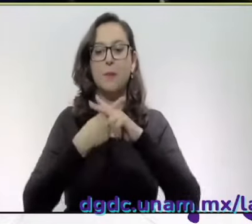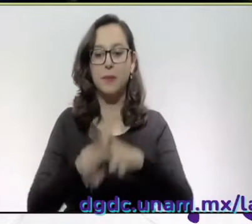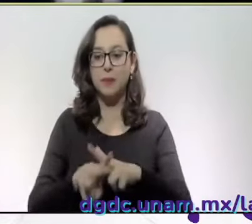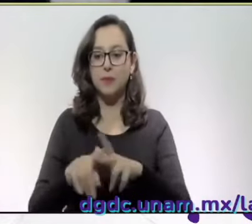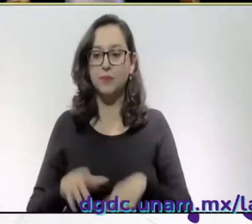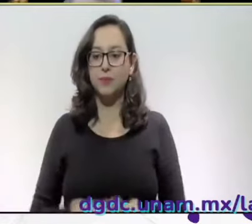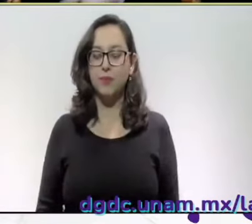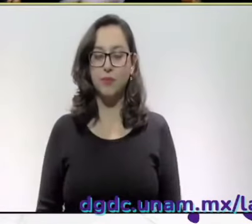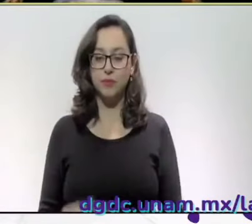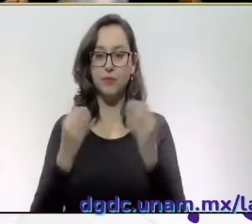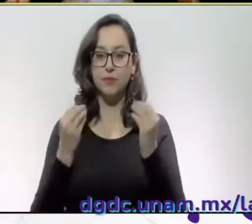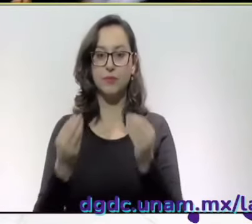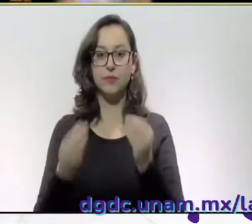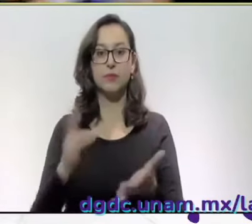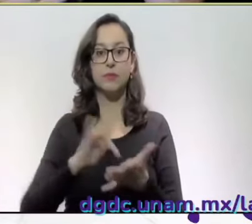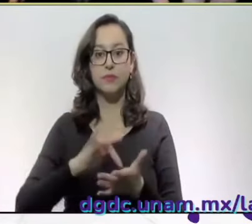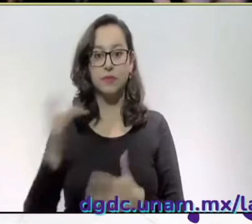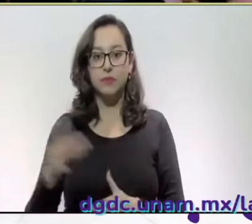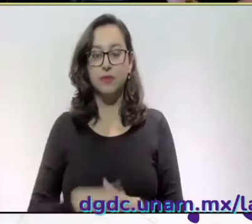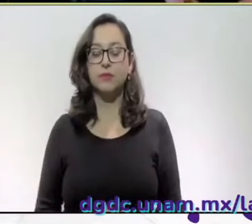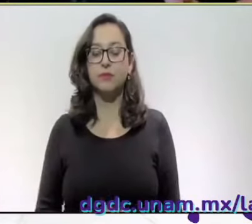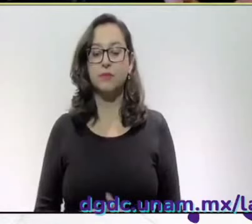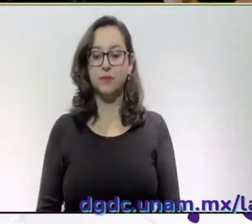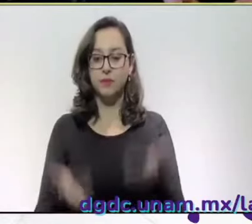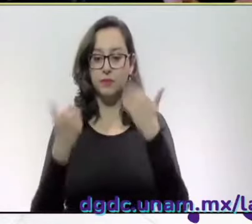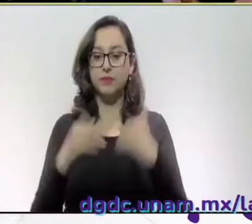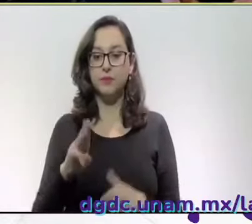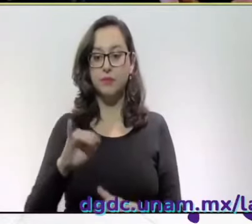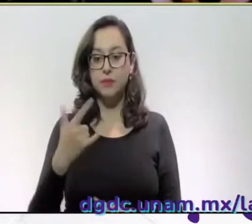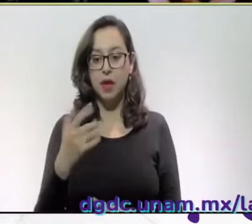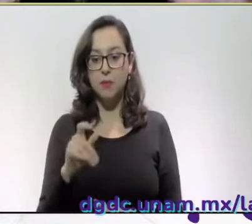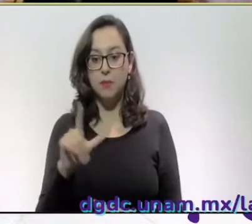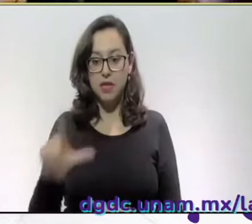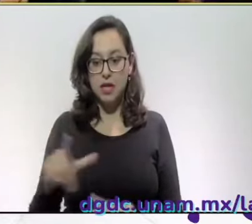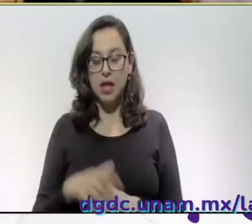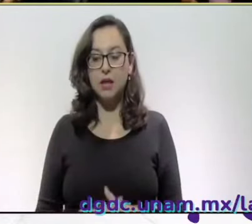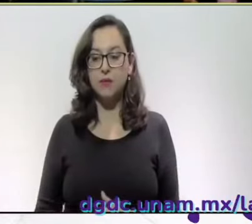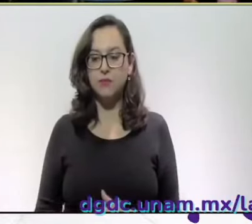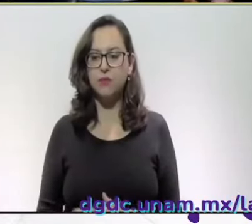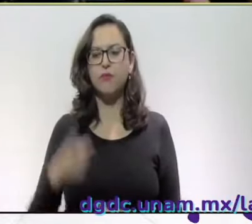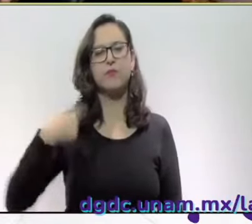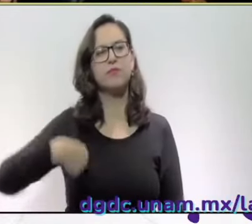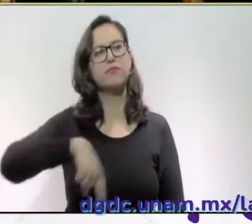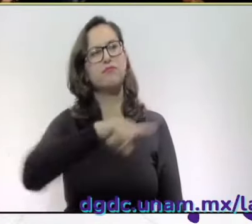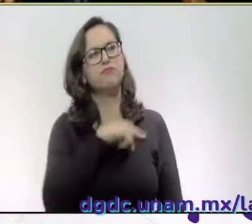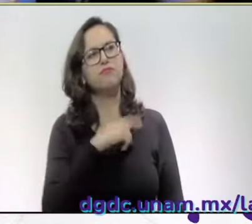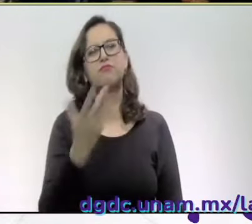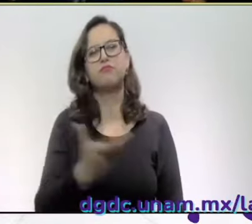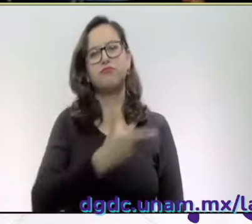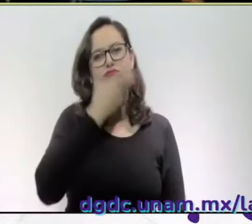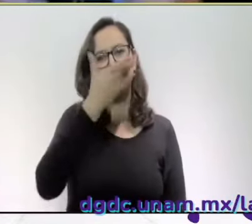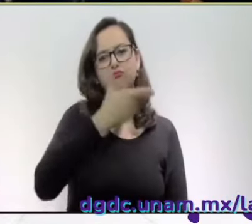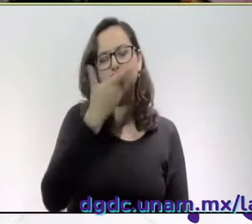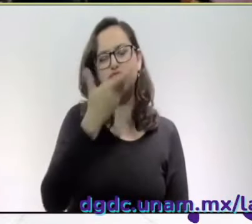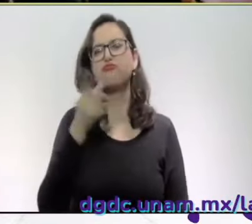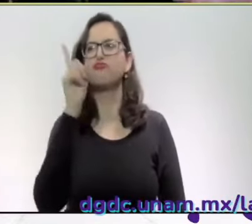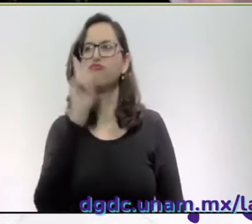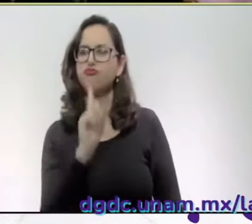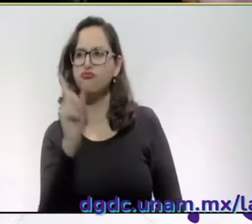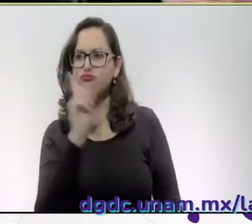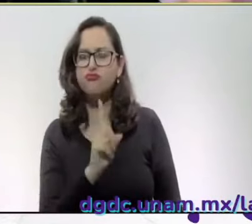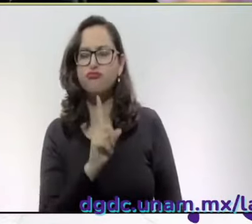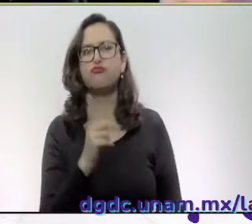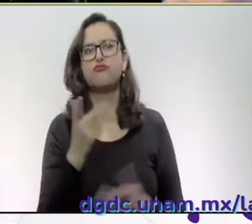Listo, muchas gracias, Javier. Miguel, estamos muy acostumbradas a ver claramente